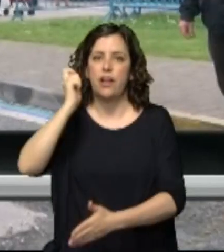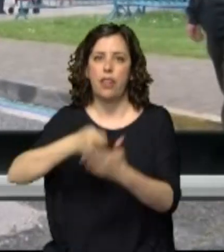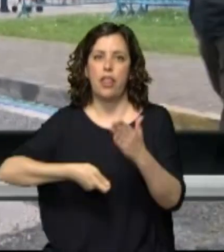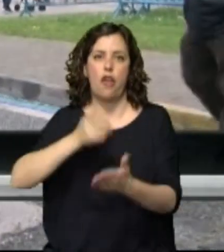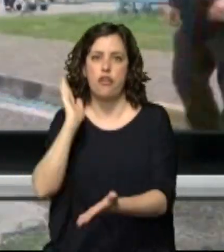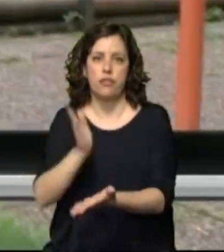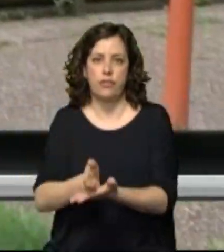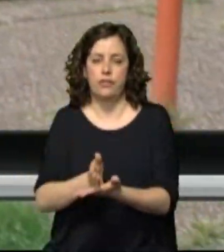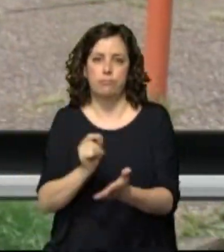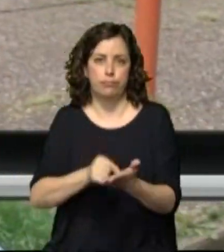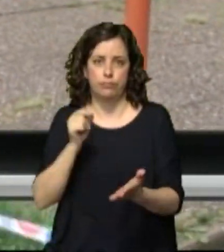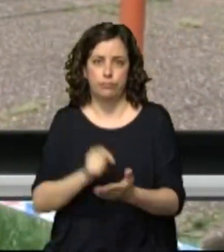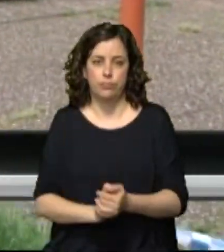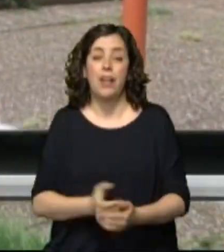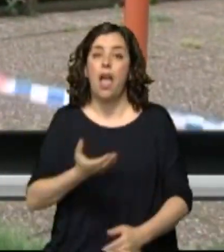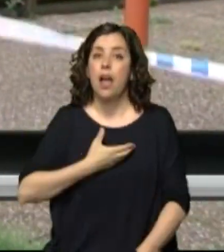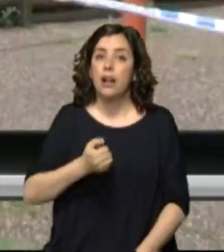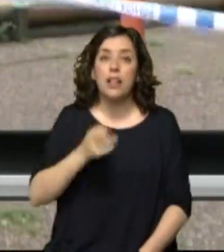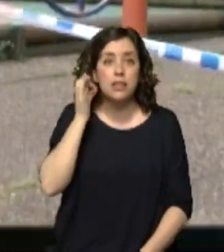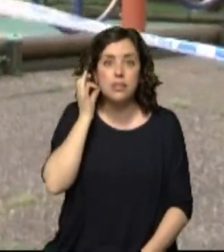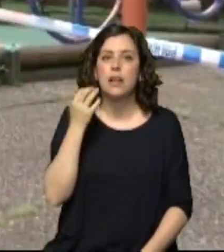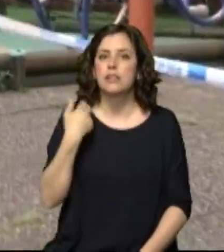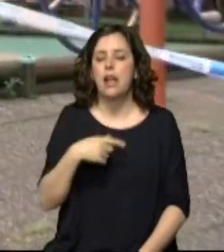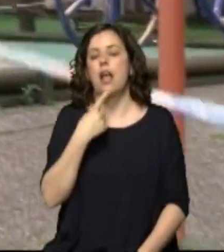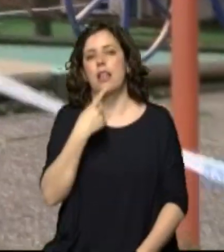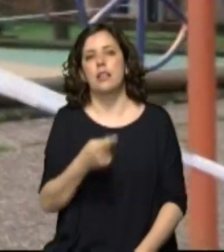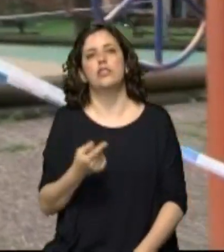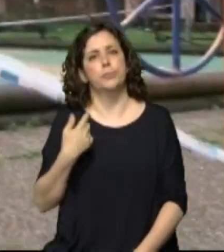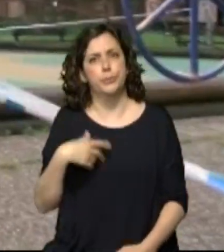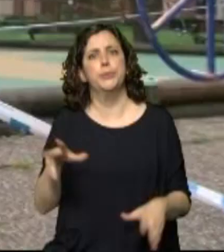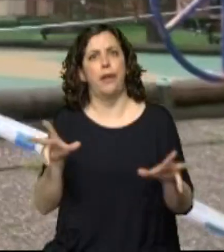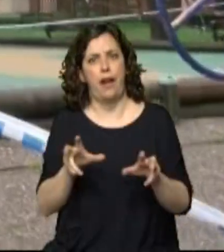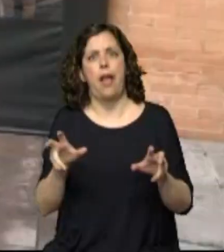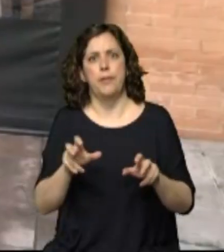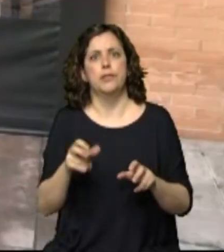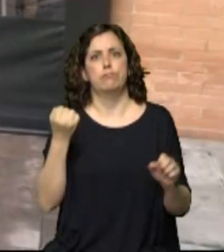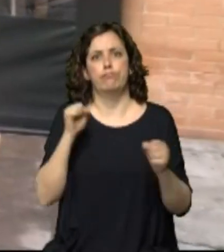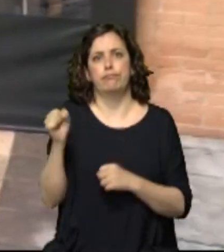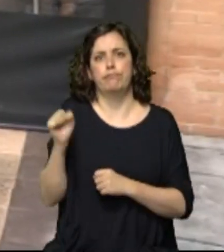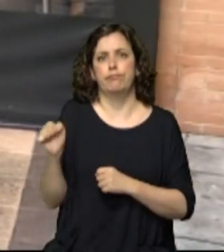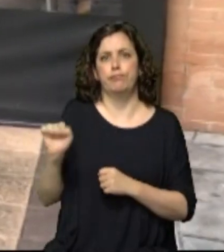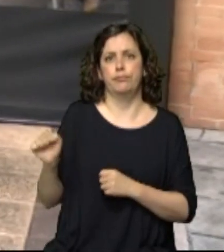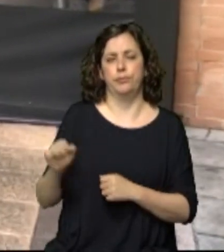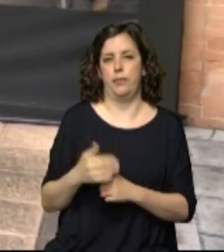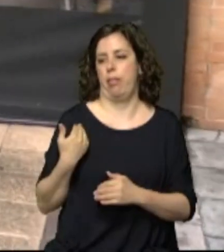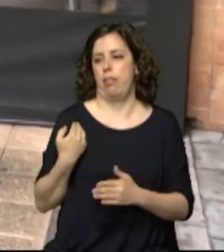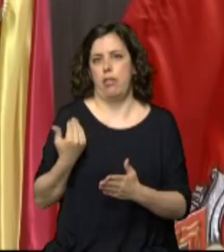de la desescalada. La alcaldesa asegura que se han registrado graves incumplimientos estos últimos días.